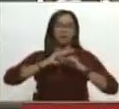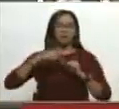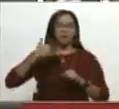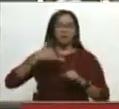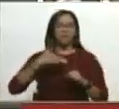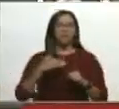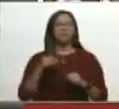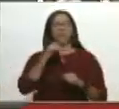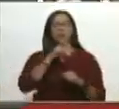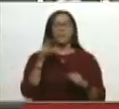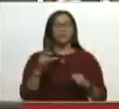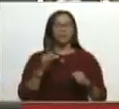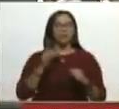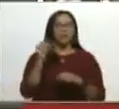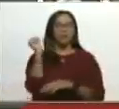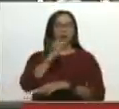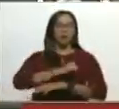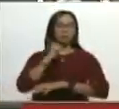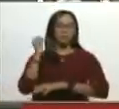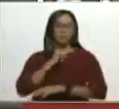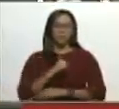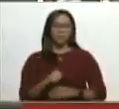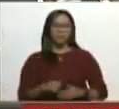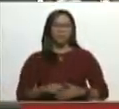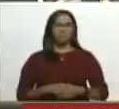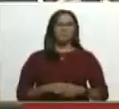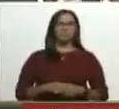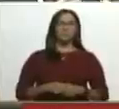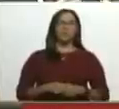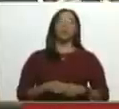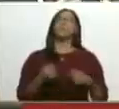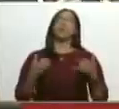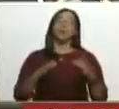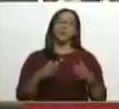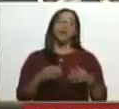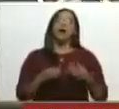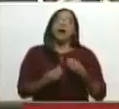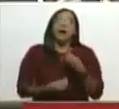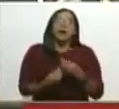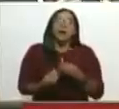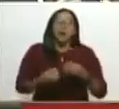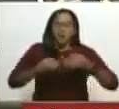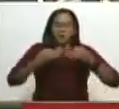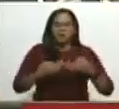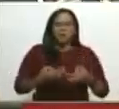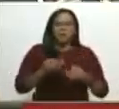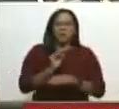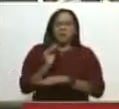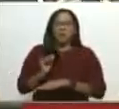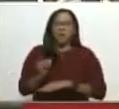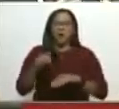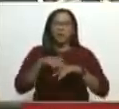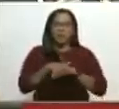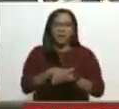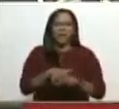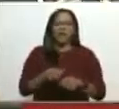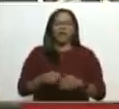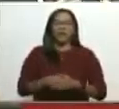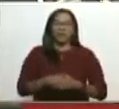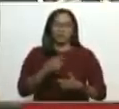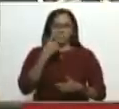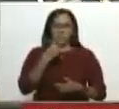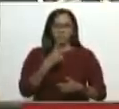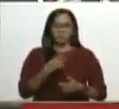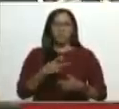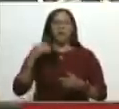derechos de las personas con trastornos de espectro autista, por lo que asegurarán su protección integral, tomando en cuenta